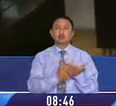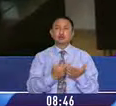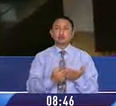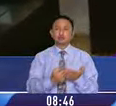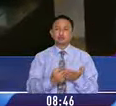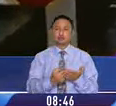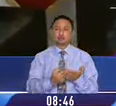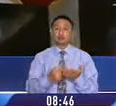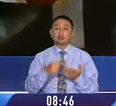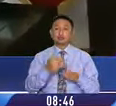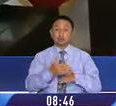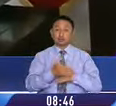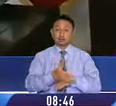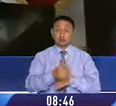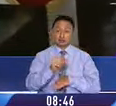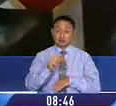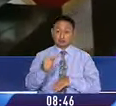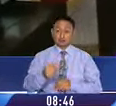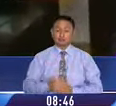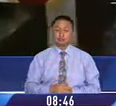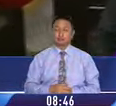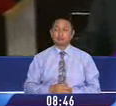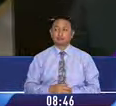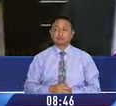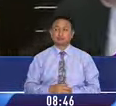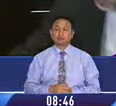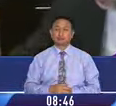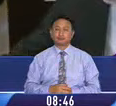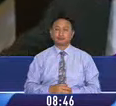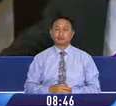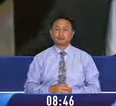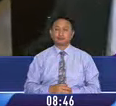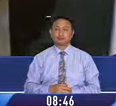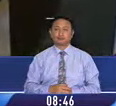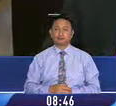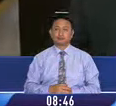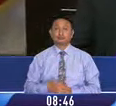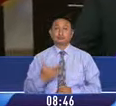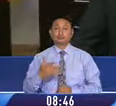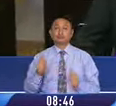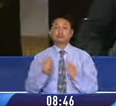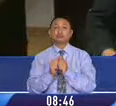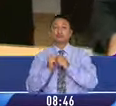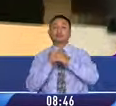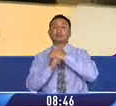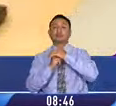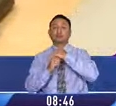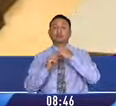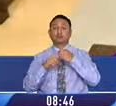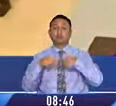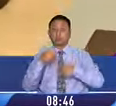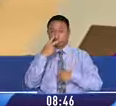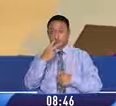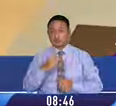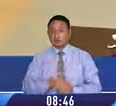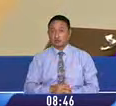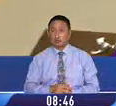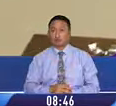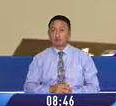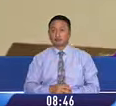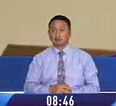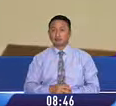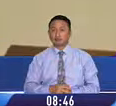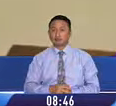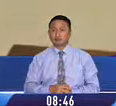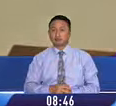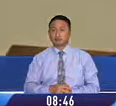tendrá en los próximos minutos, que es con el Metro de Quito. Ahí ya lo podemos ver revisando algunos